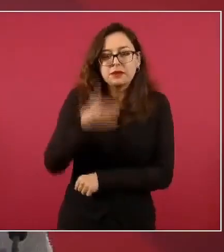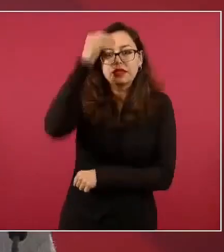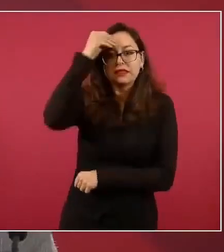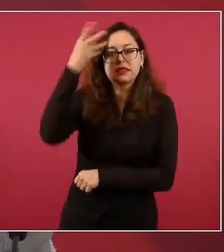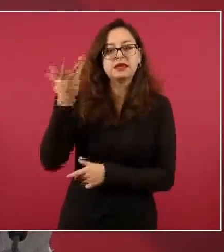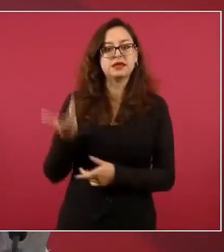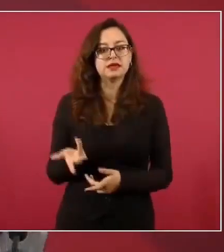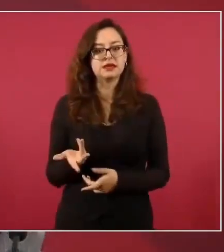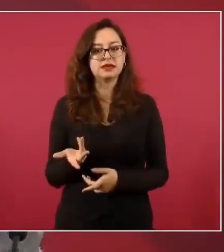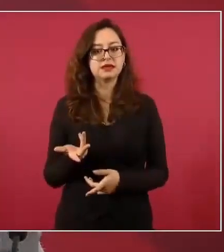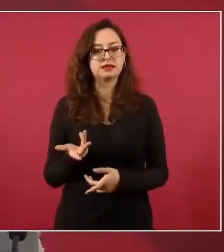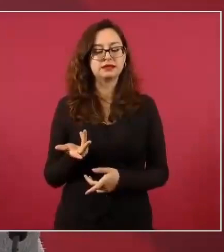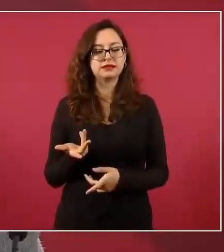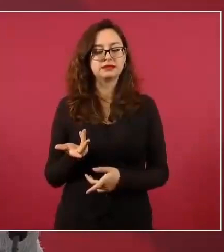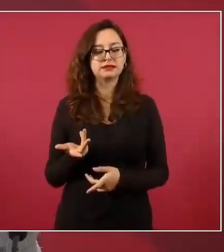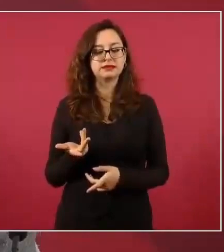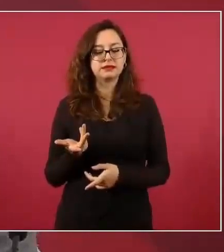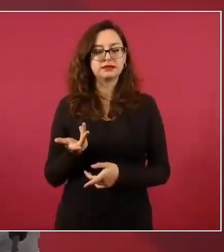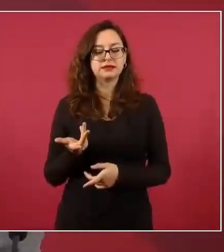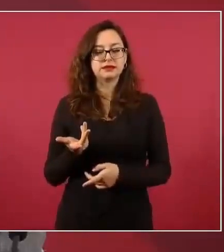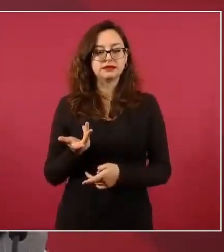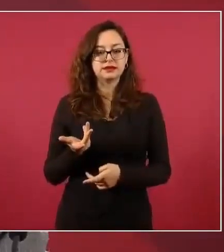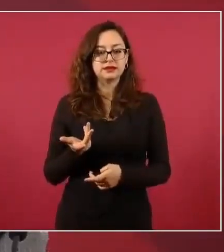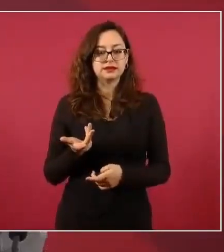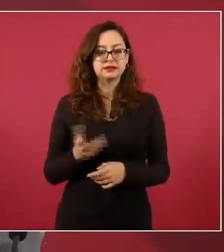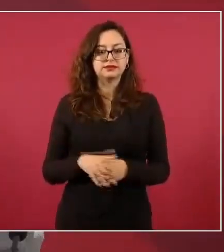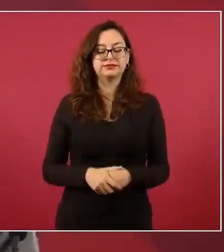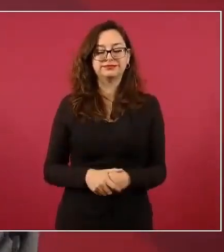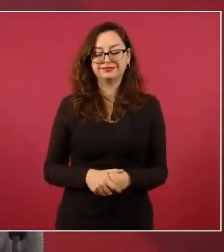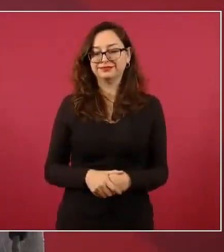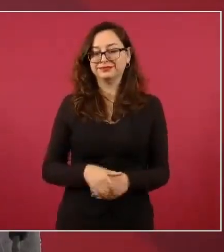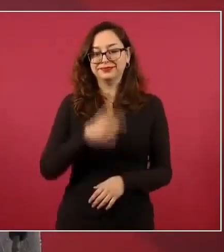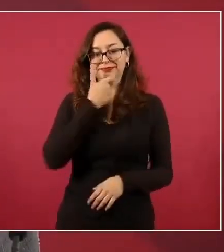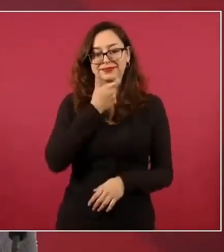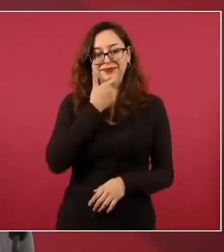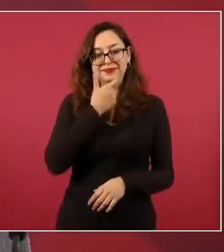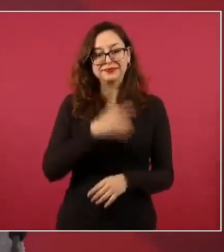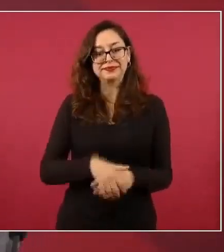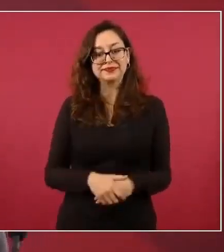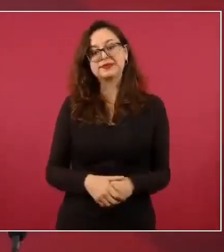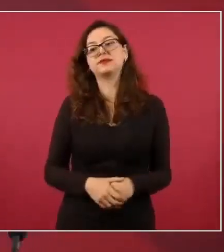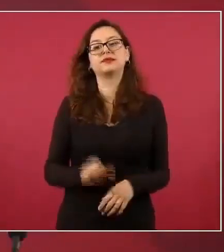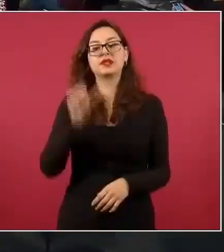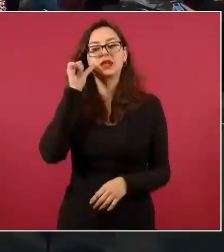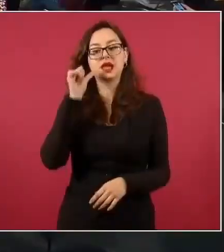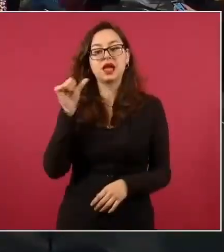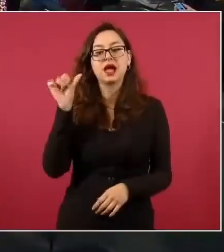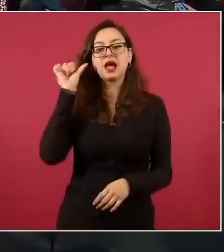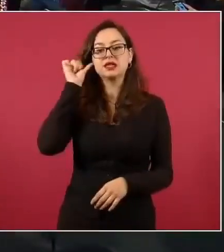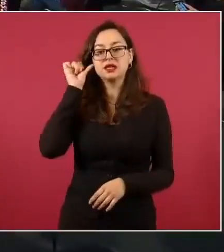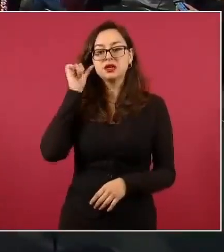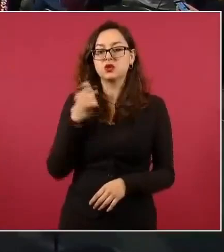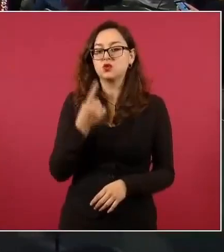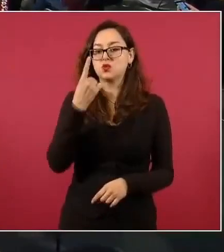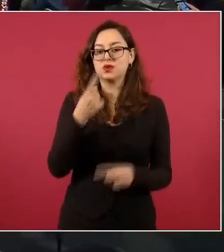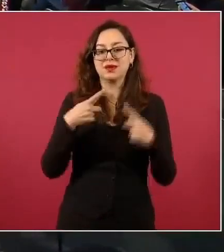Como alguien que ayer decía en las redes con mucho ingenio